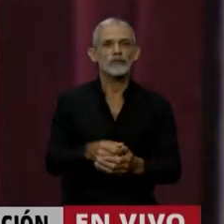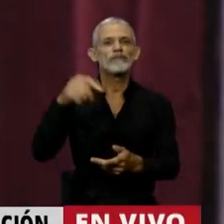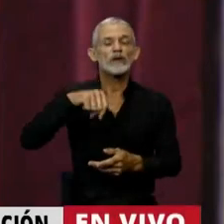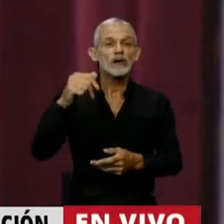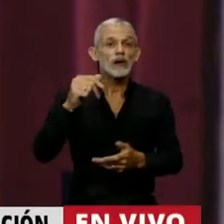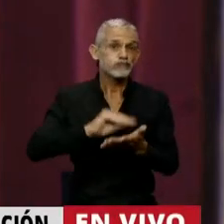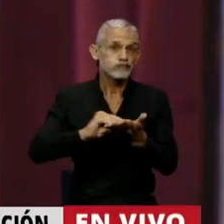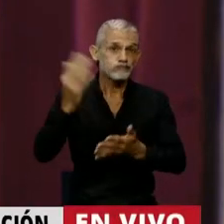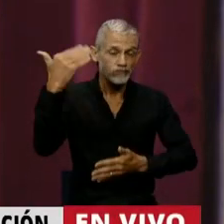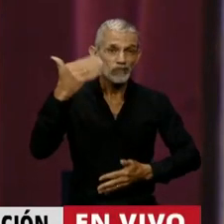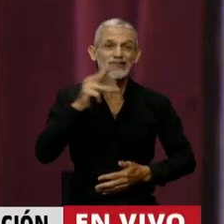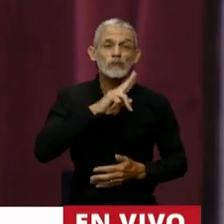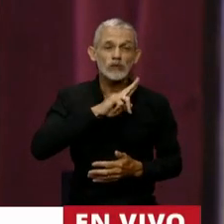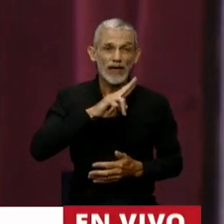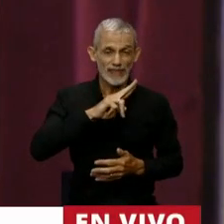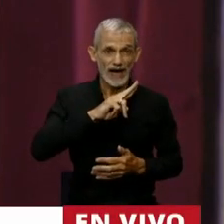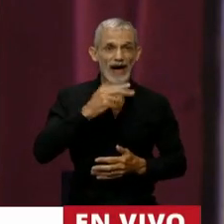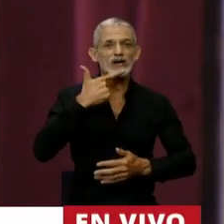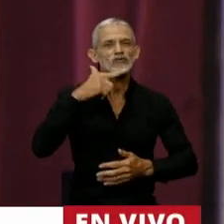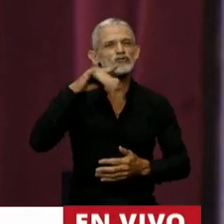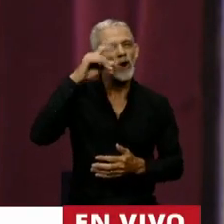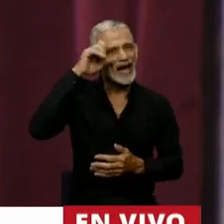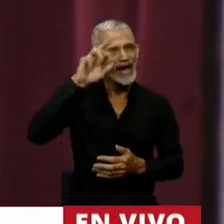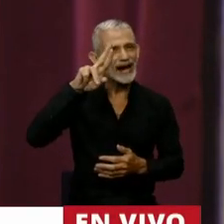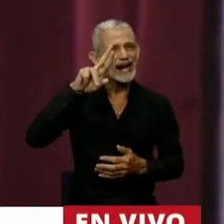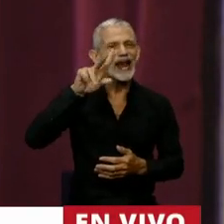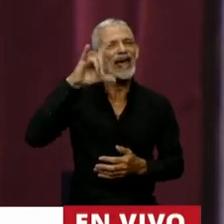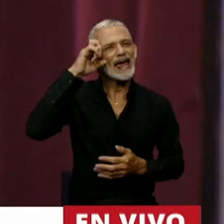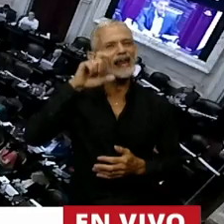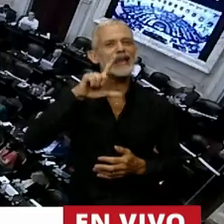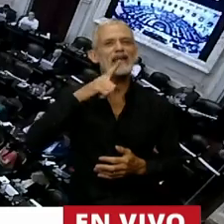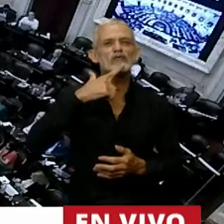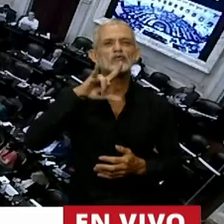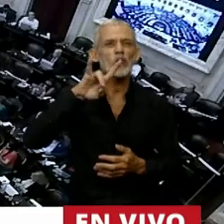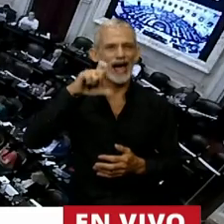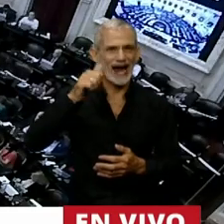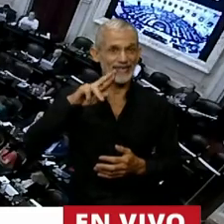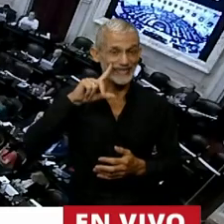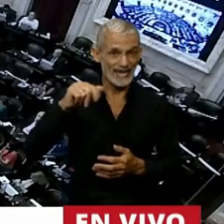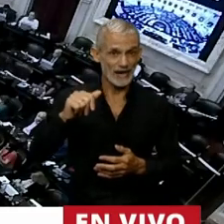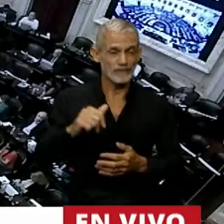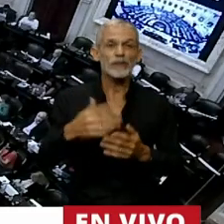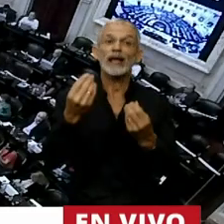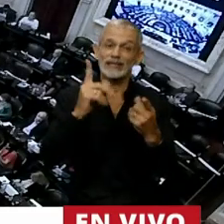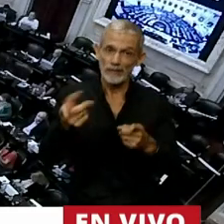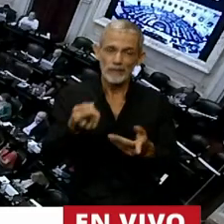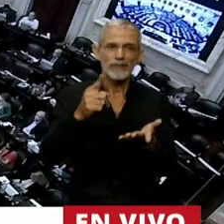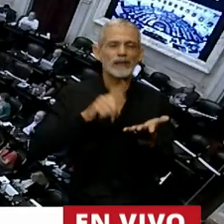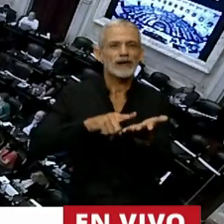En uso de la palabra, la diputada Soer El Sucaría, para un apartamiento del